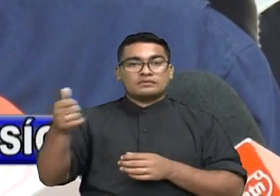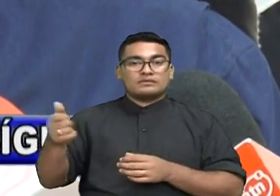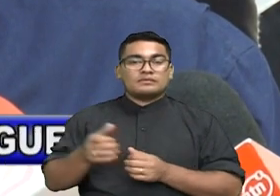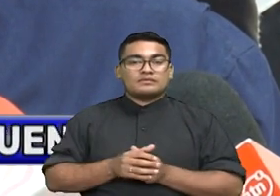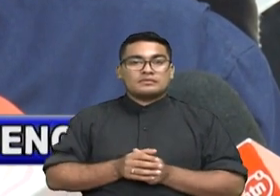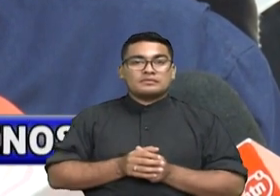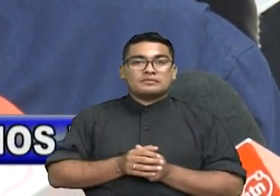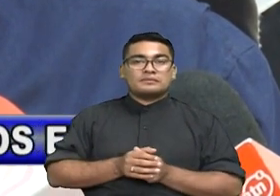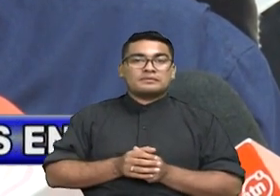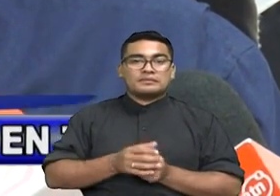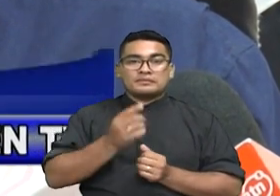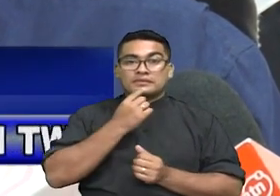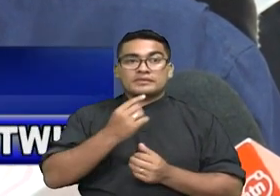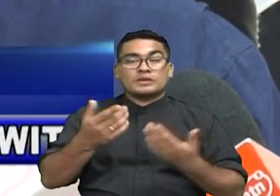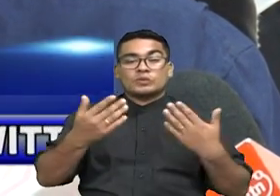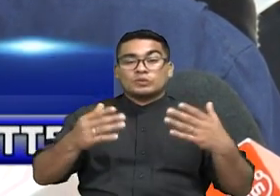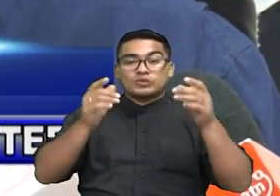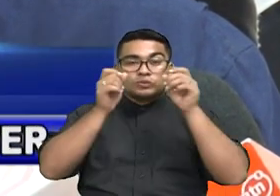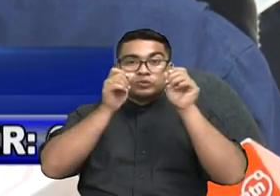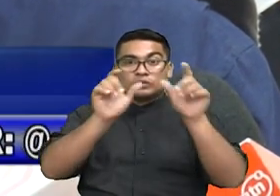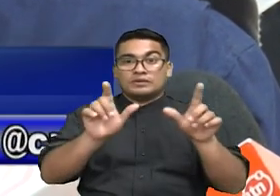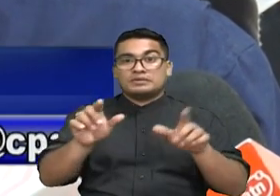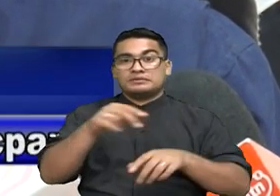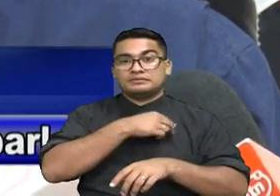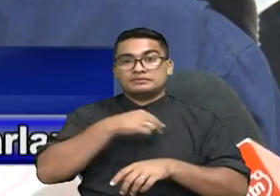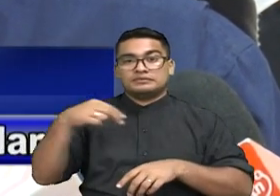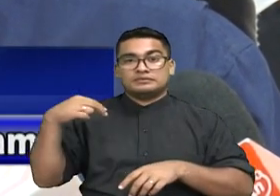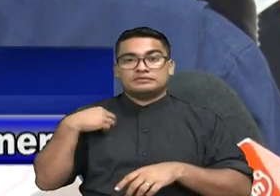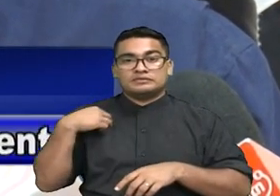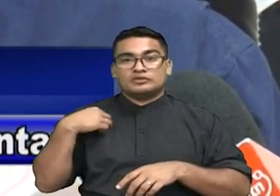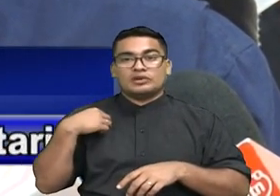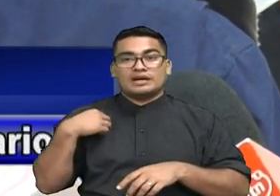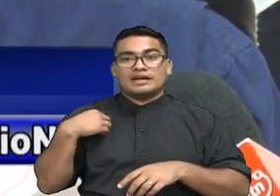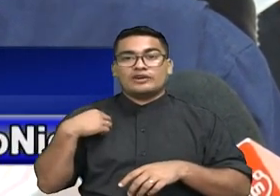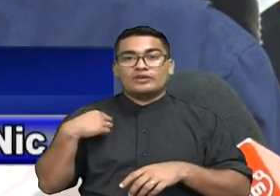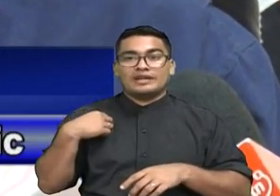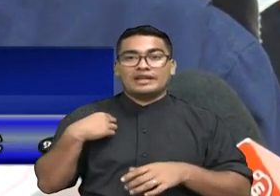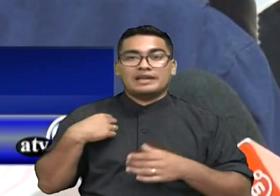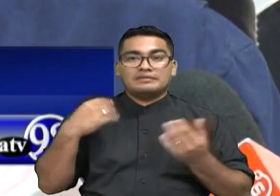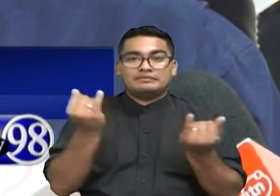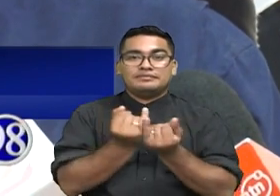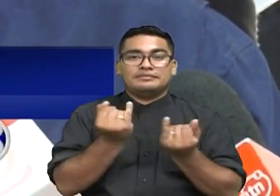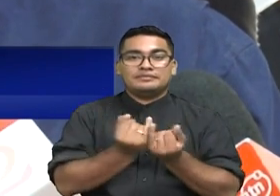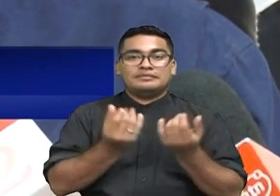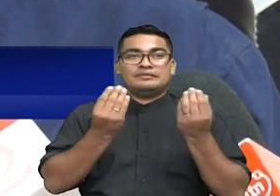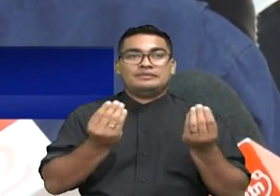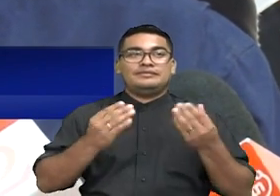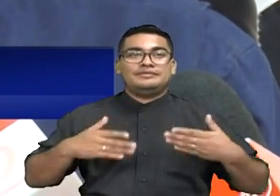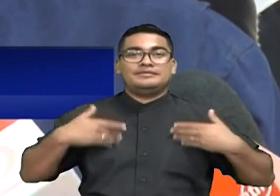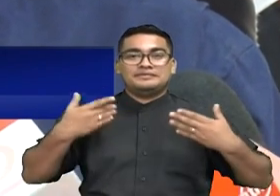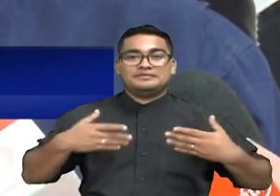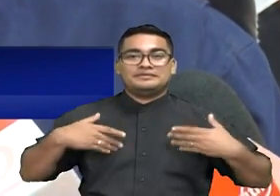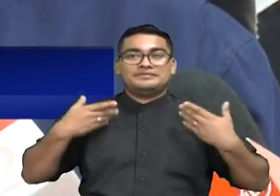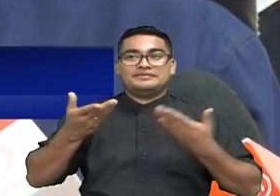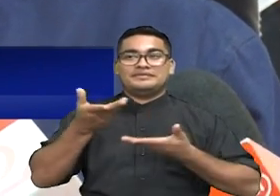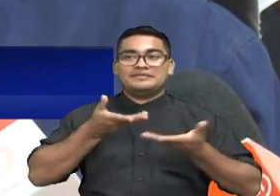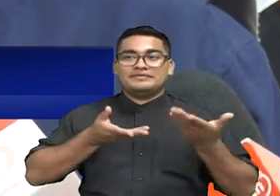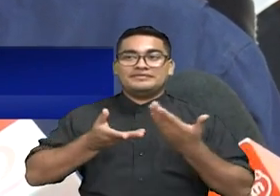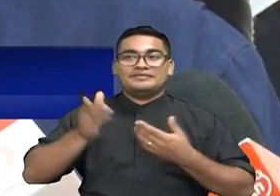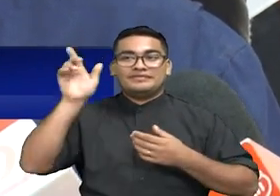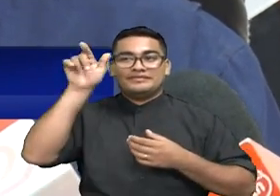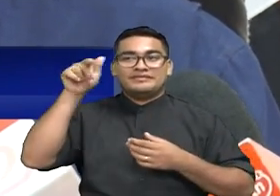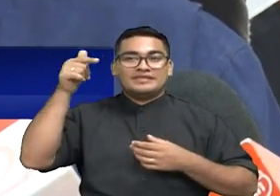41.266. O sea, que eso fue asombroso para nosotros y eso nos llena de alegría, en la confianza en nuestro